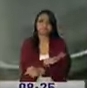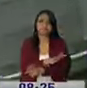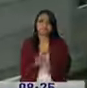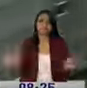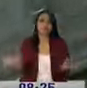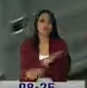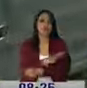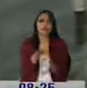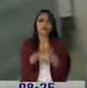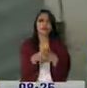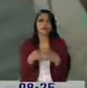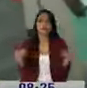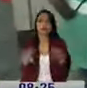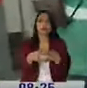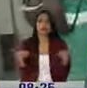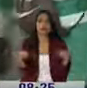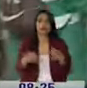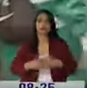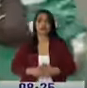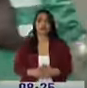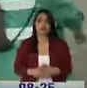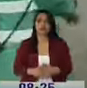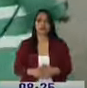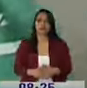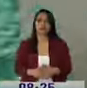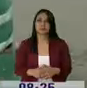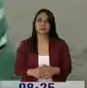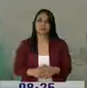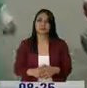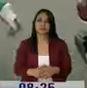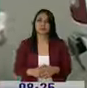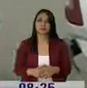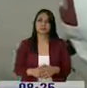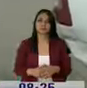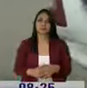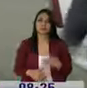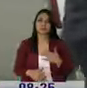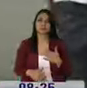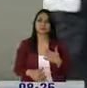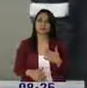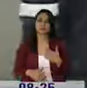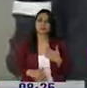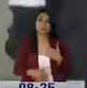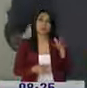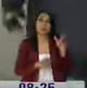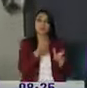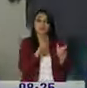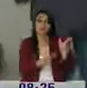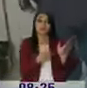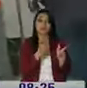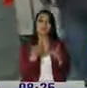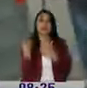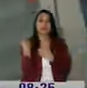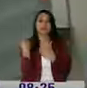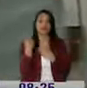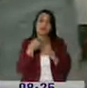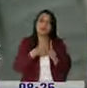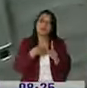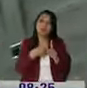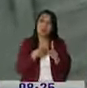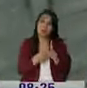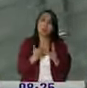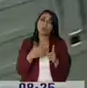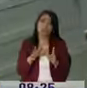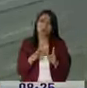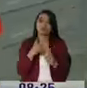este problema y hemos conversado con los funcionarios, los responsables del mercado y nosotros vamos. Les hemos propuesto